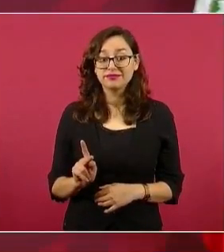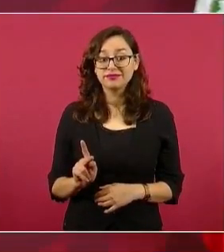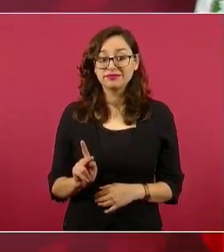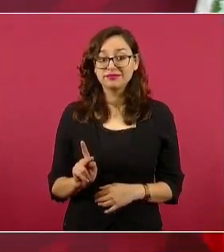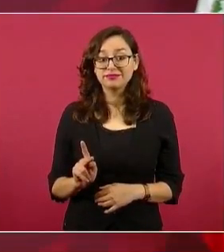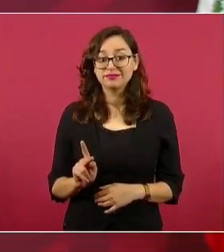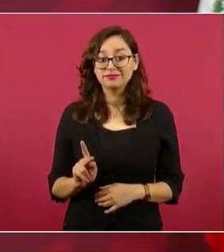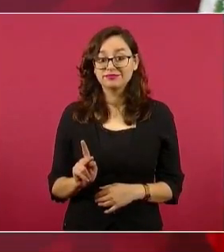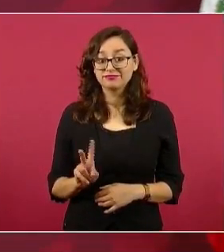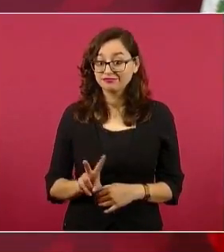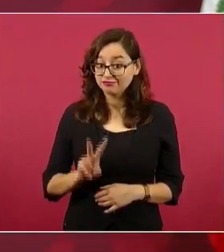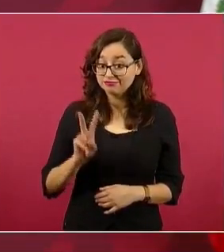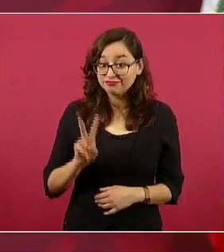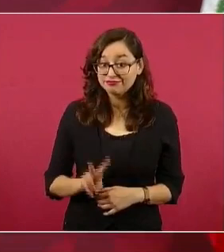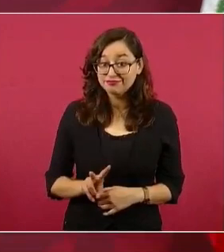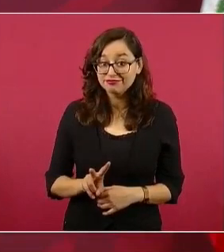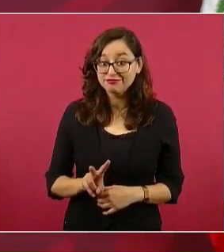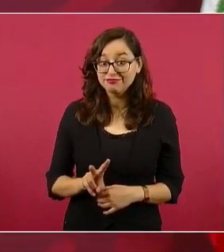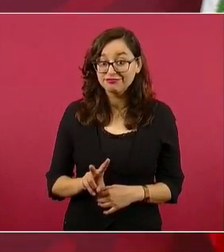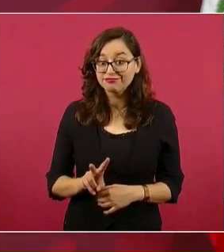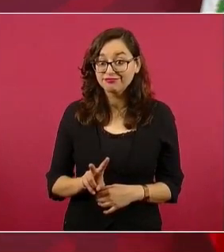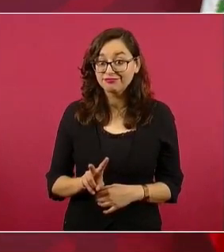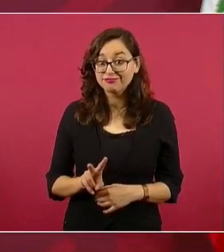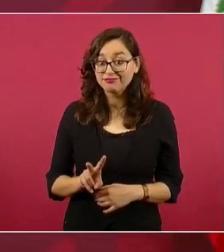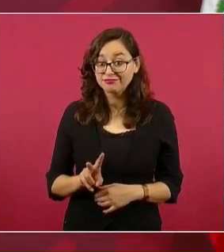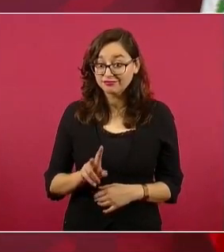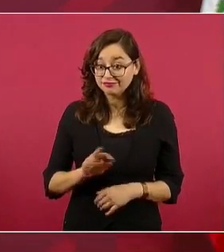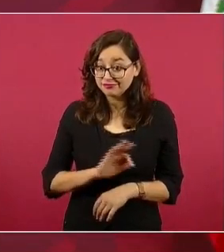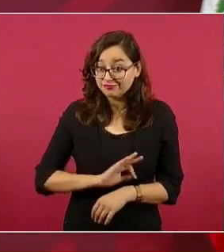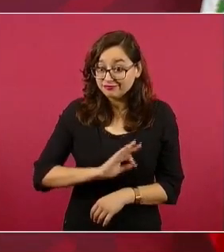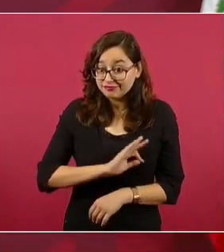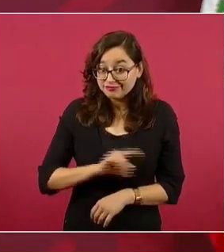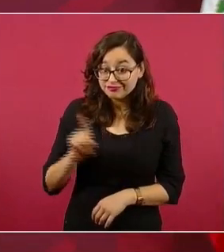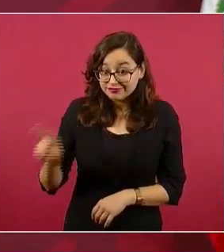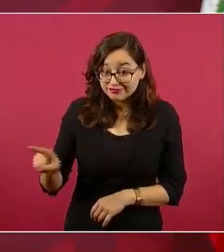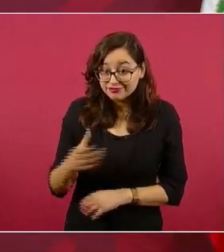que el hombre más feliz de Rusia no tenía camisa.